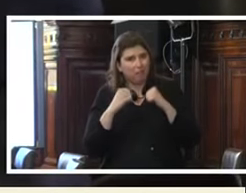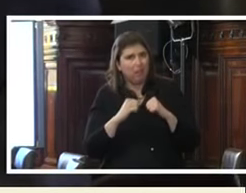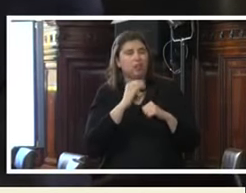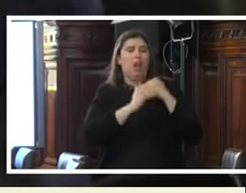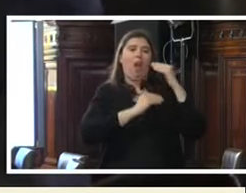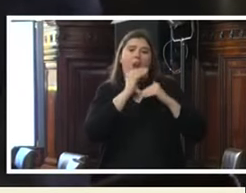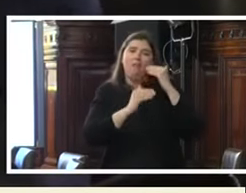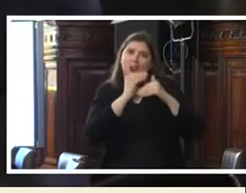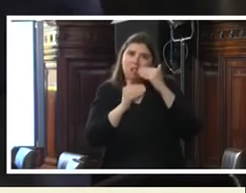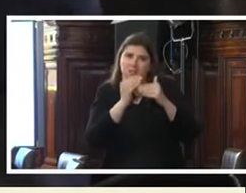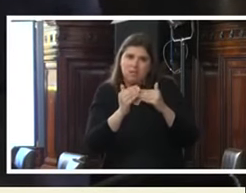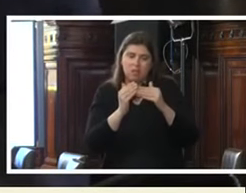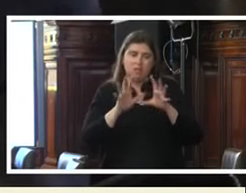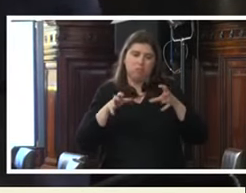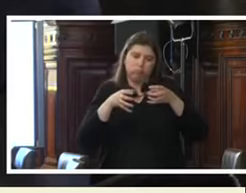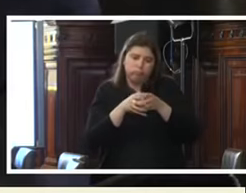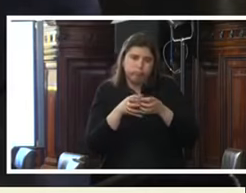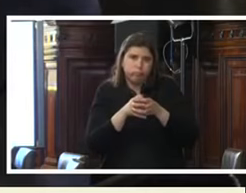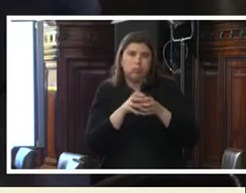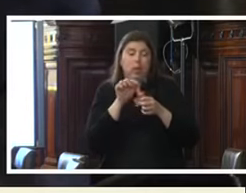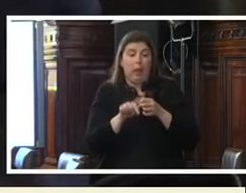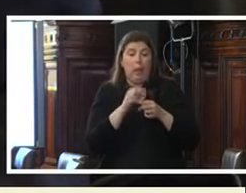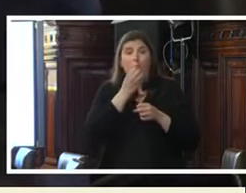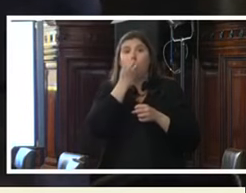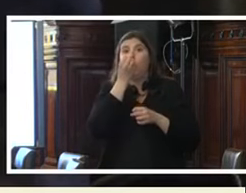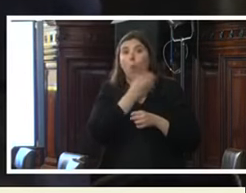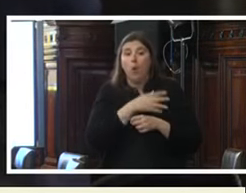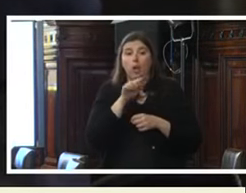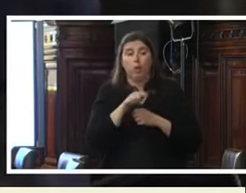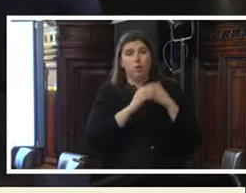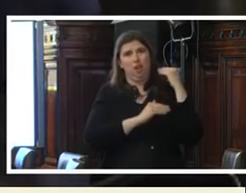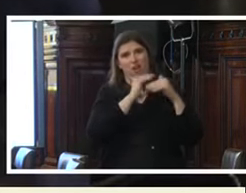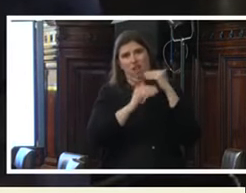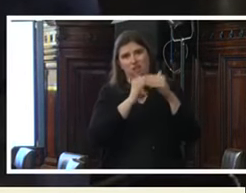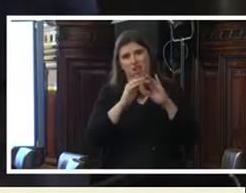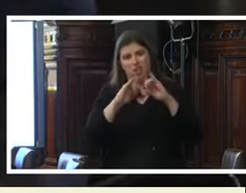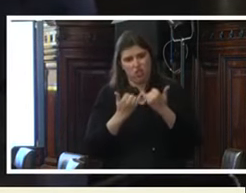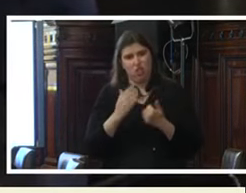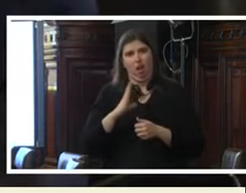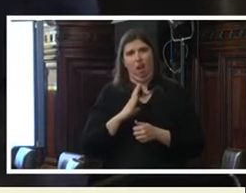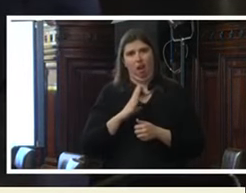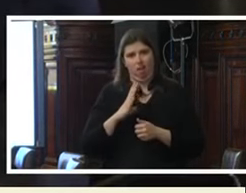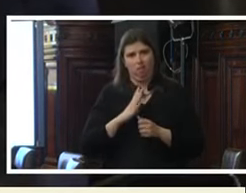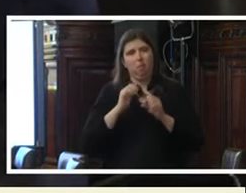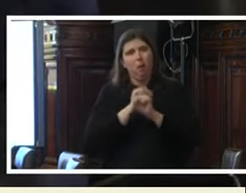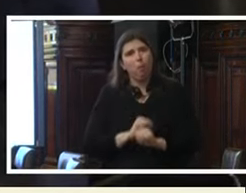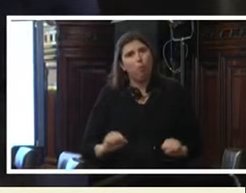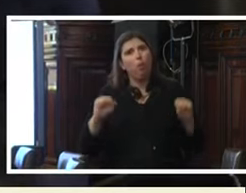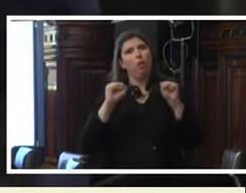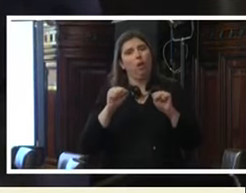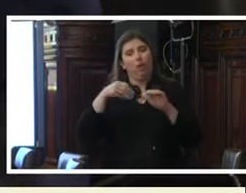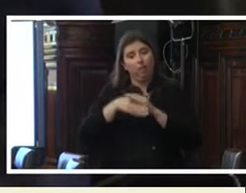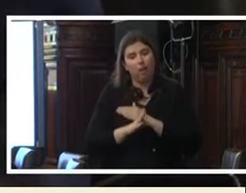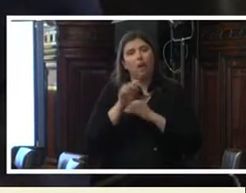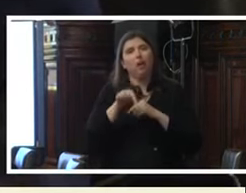buscará casualmente difundir esos buenos avances que hay para tratar de entrar a este debate en